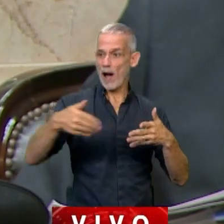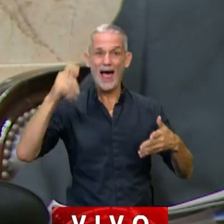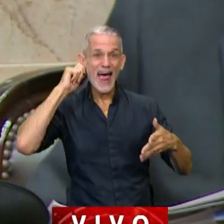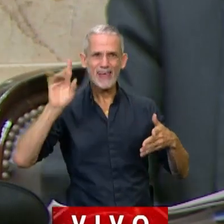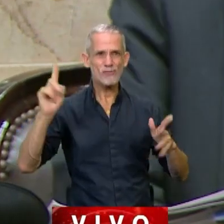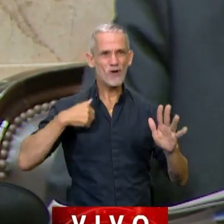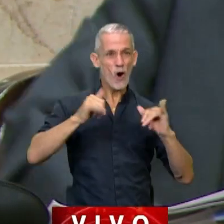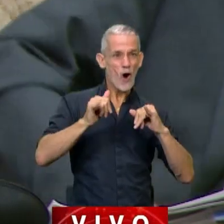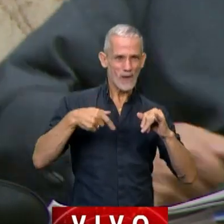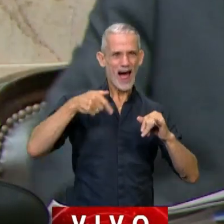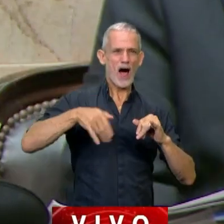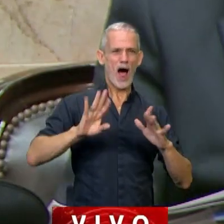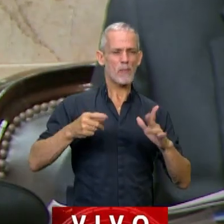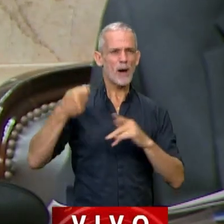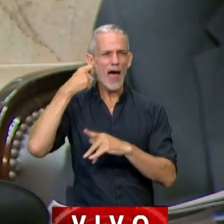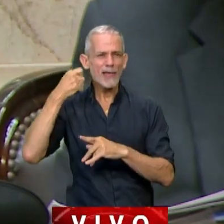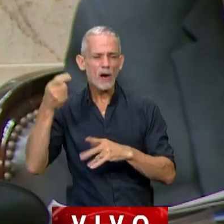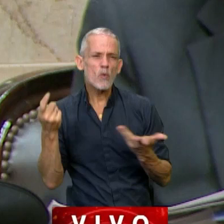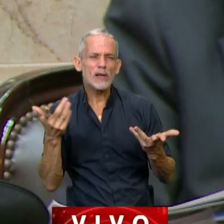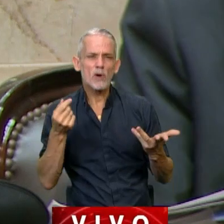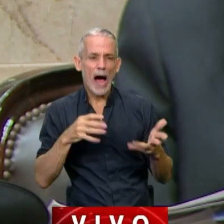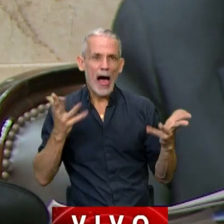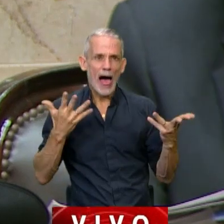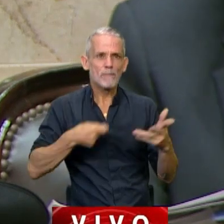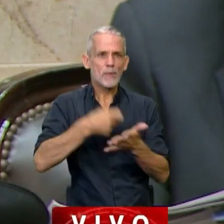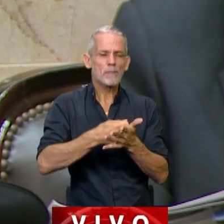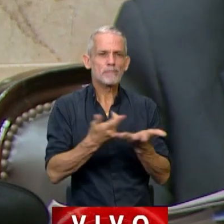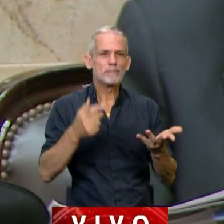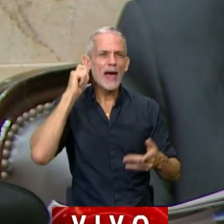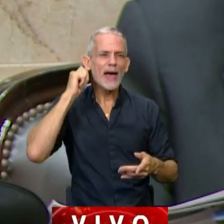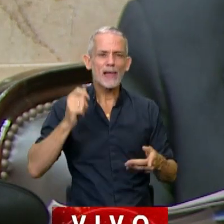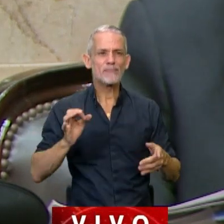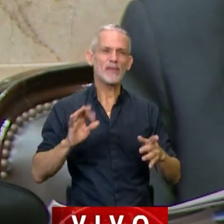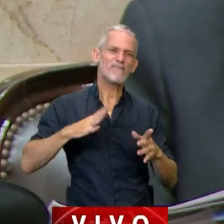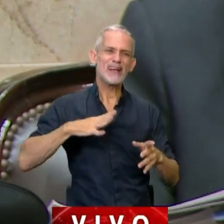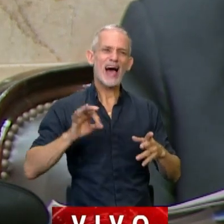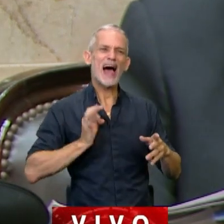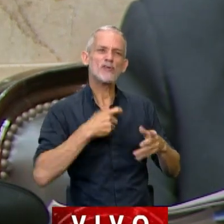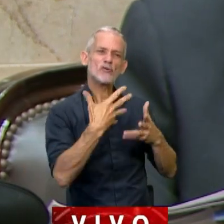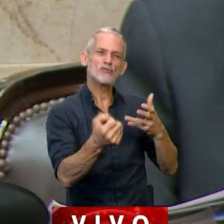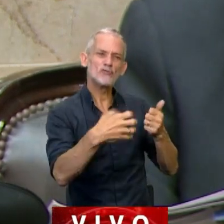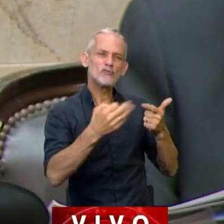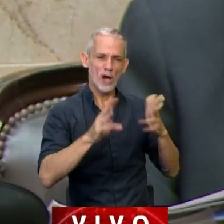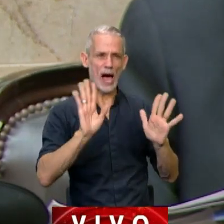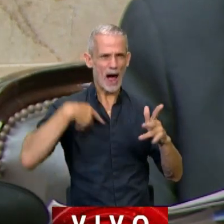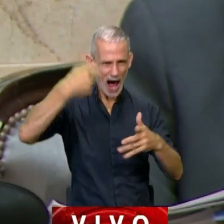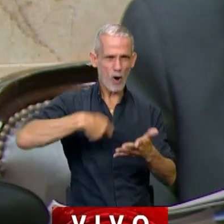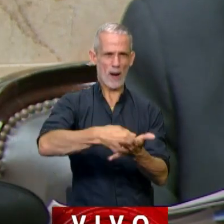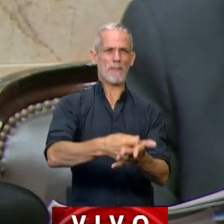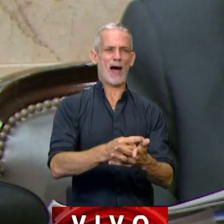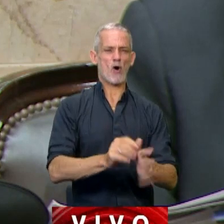a la edad de tener que jubilarte y no tener esa cantidad de años para poder hacerlo además